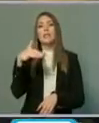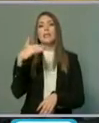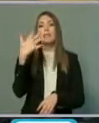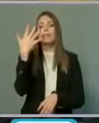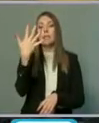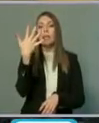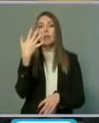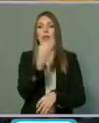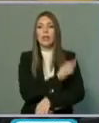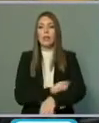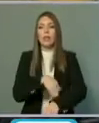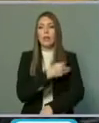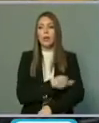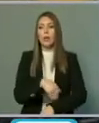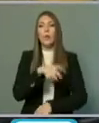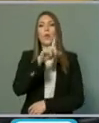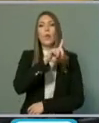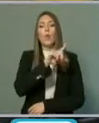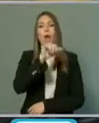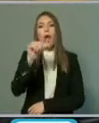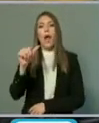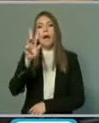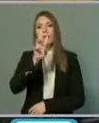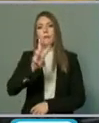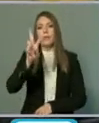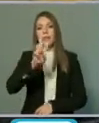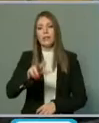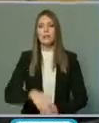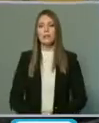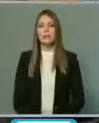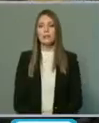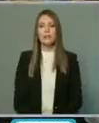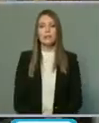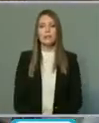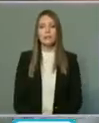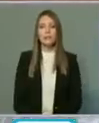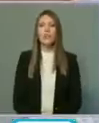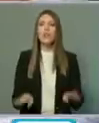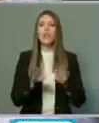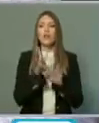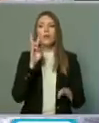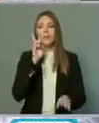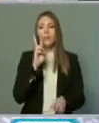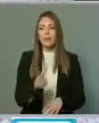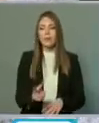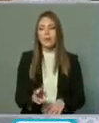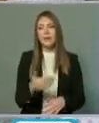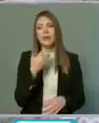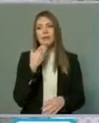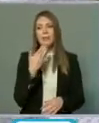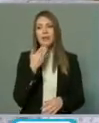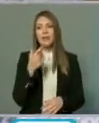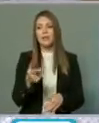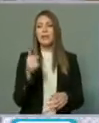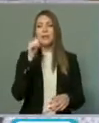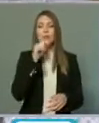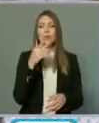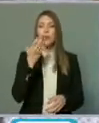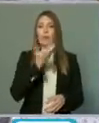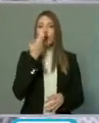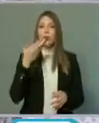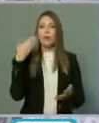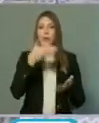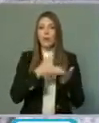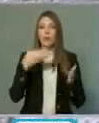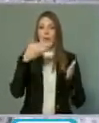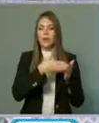¿De cuándo a cuándo? De lunes a viernes. Órale, ¿cómo ve, maestro? No, pues bien. ¿Usted es clientazo de aquí? Sí, soy el cliente